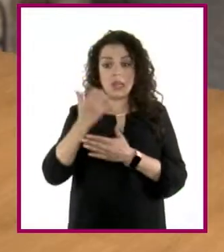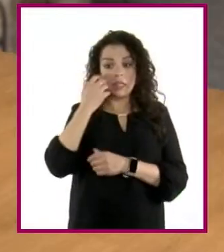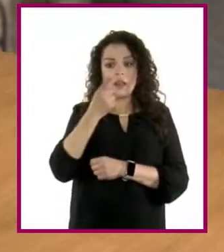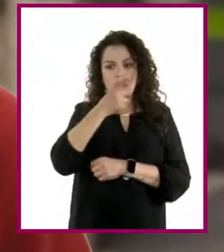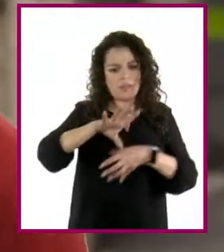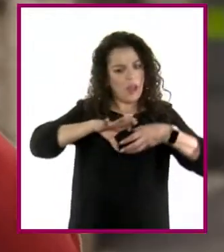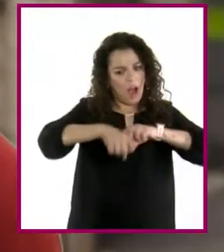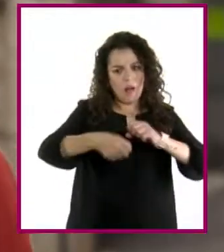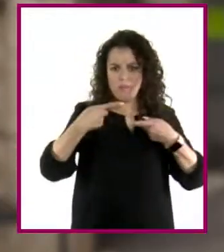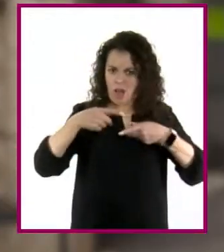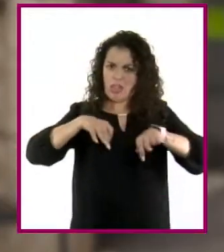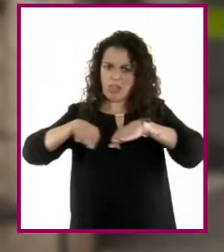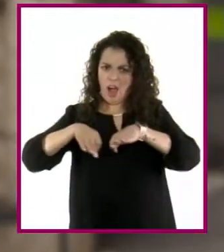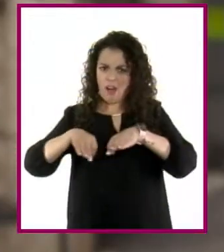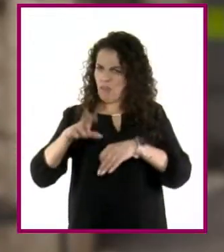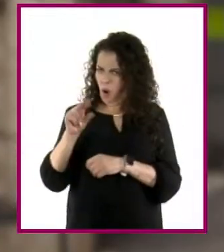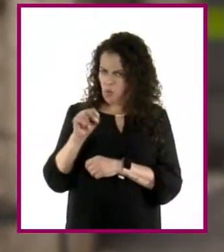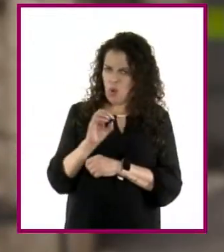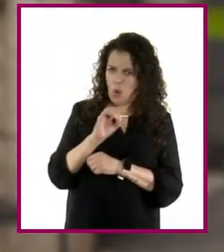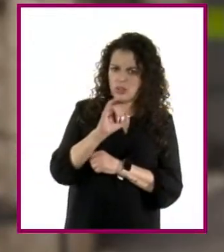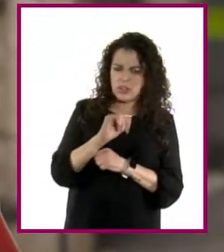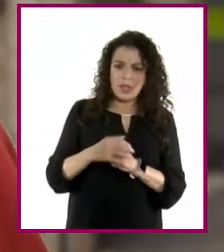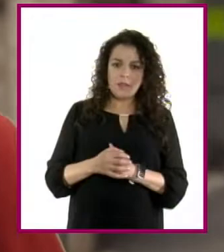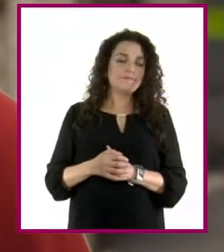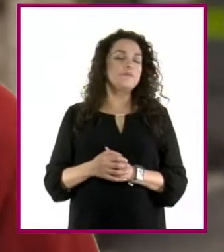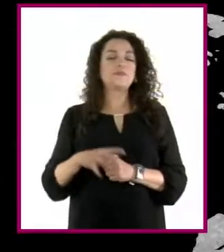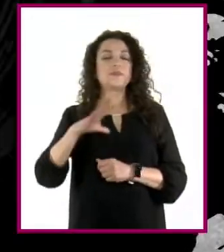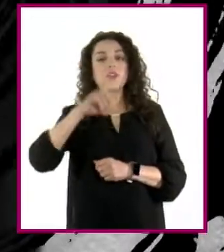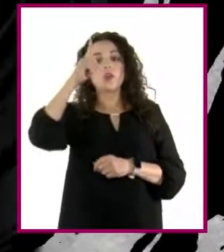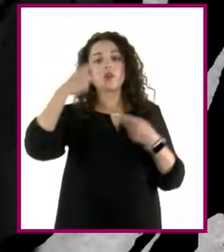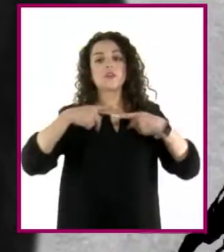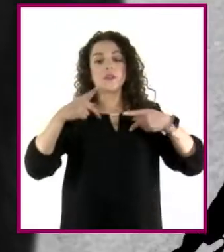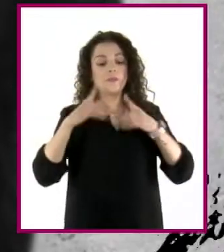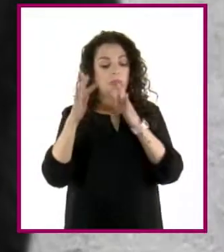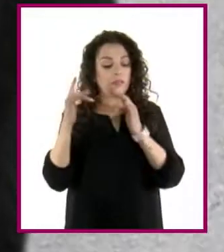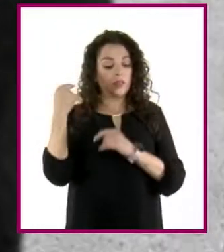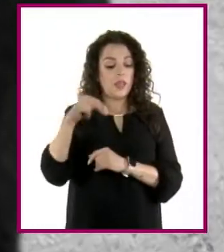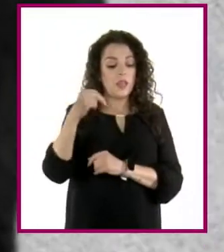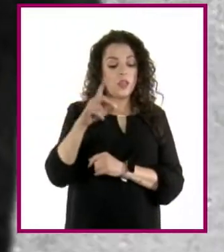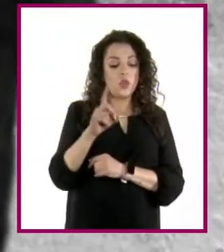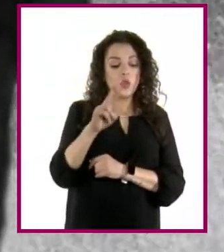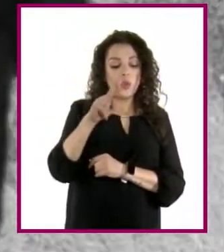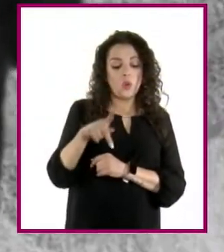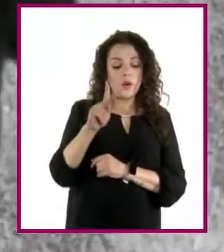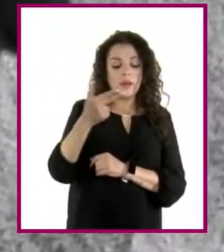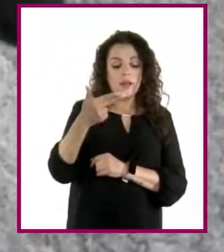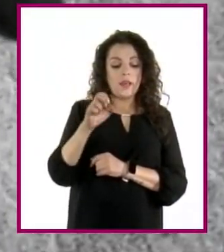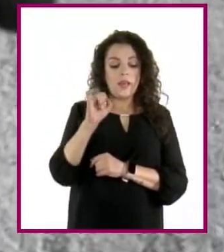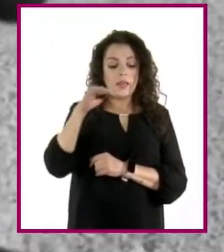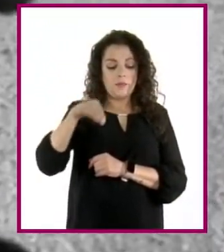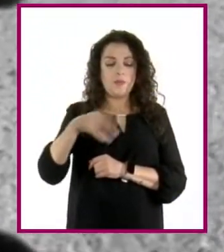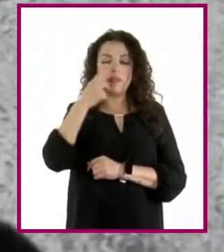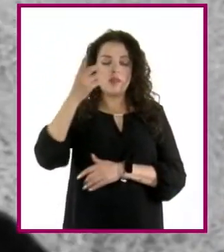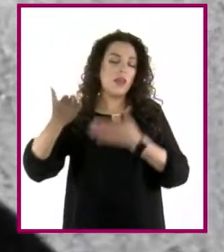sí? Pues no. Por ahí hay un francés apellidado Durkheim que estudió cómo la división del trabajo condujo al aumento